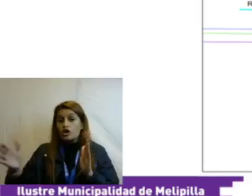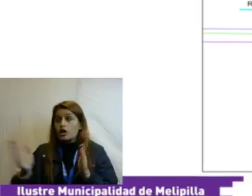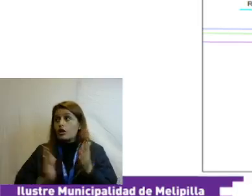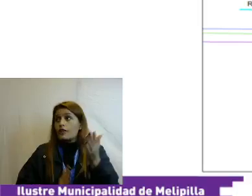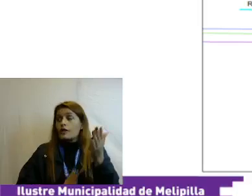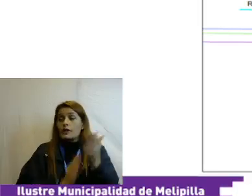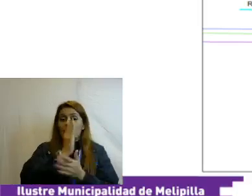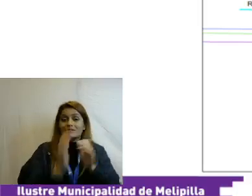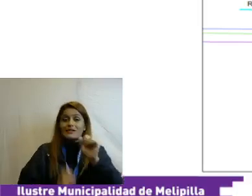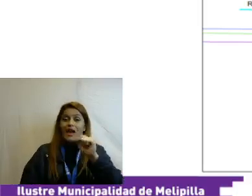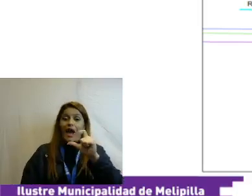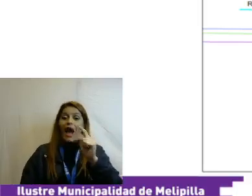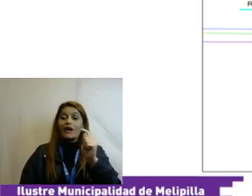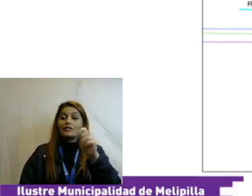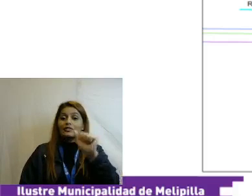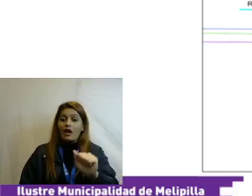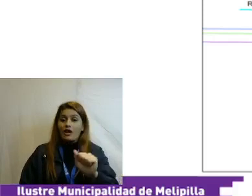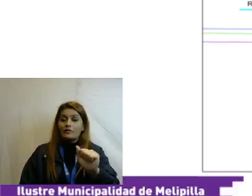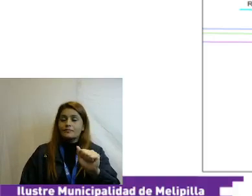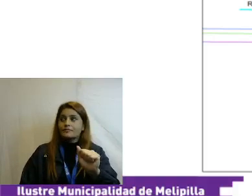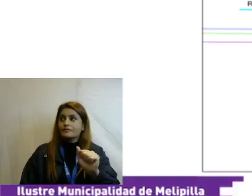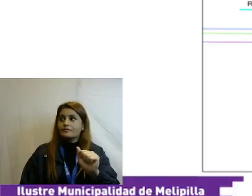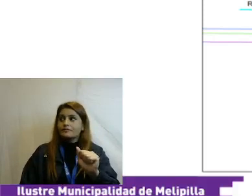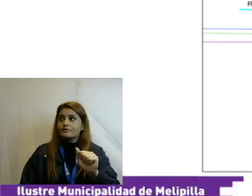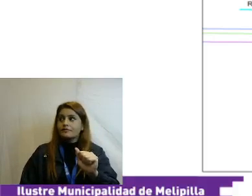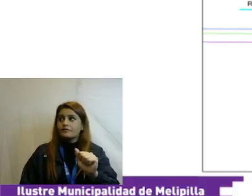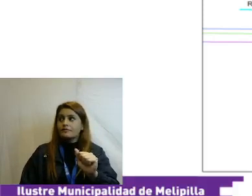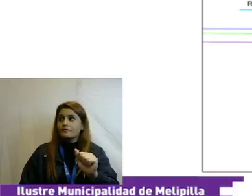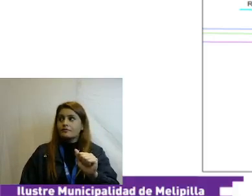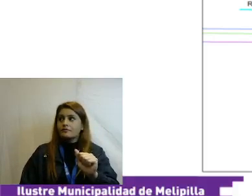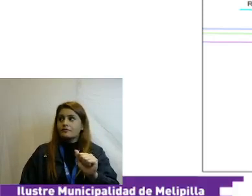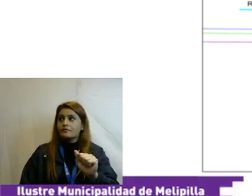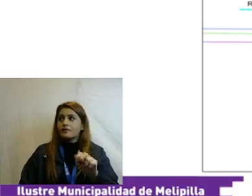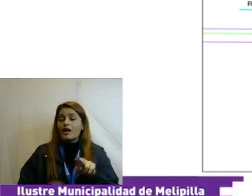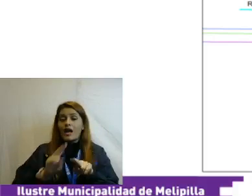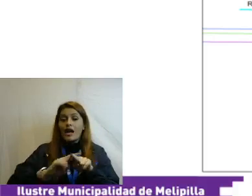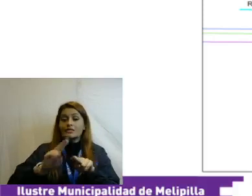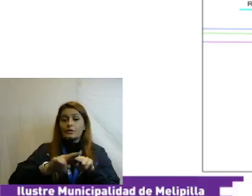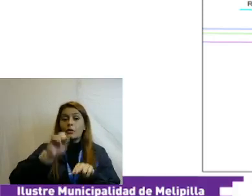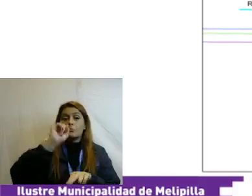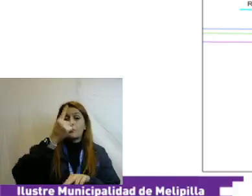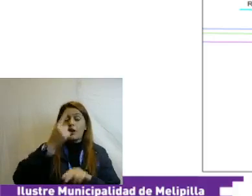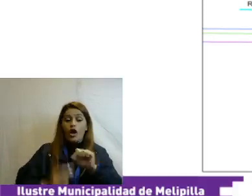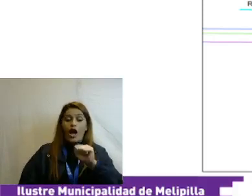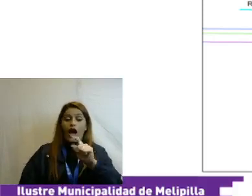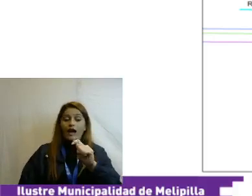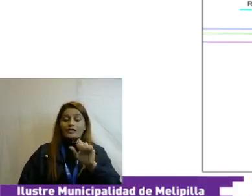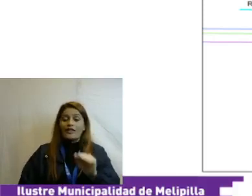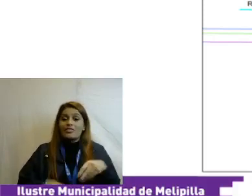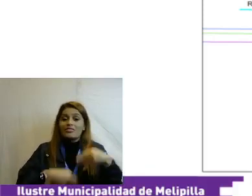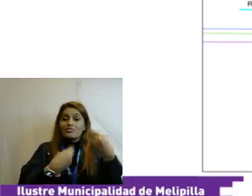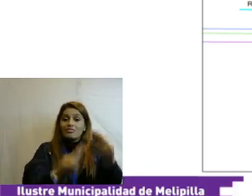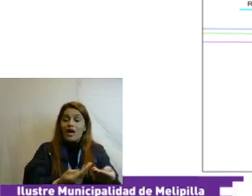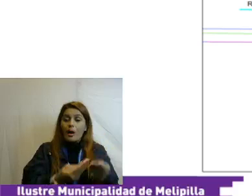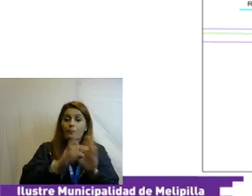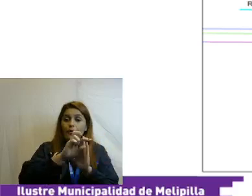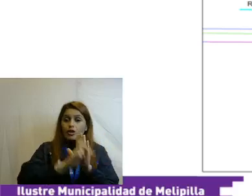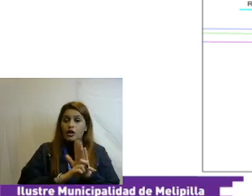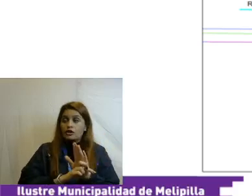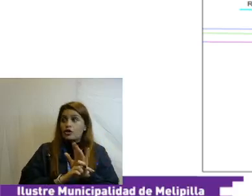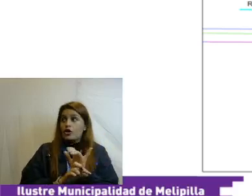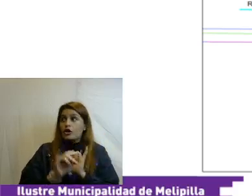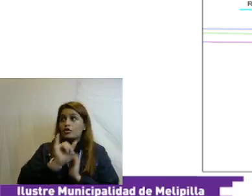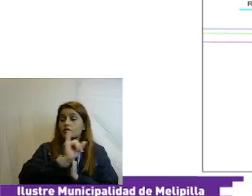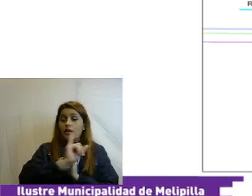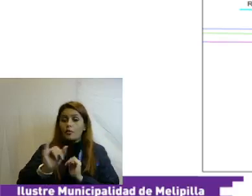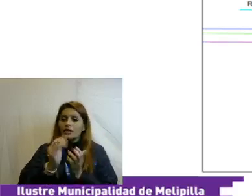hace el acta de entrega de terreno. Generalmente para estas obras hacemos primero un acta de entrega de proyecto, ¿no es cierto?, mientras la empresa regulariza los permisos